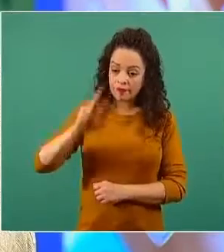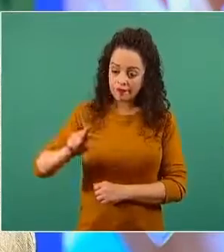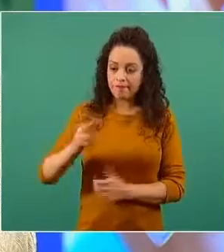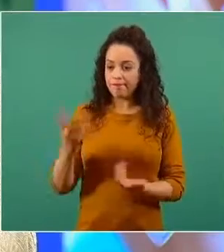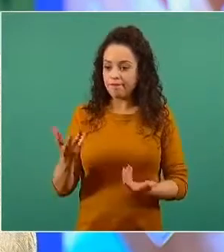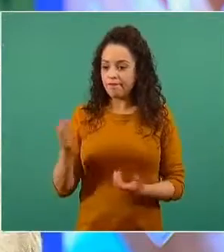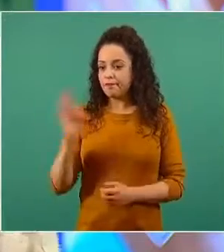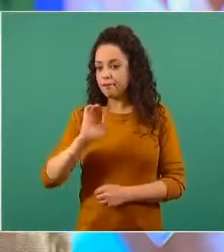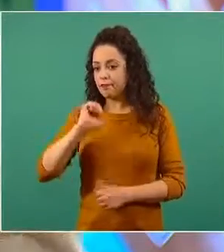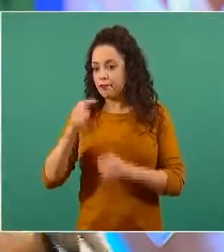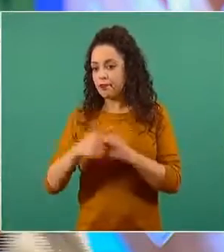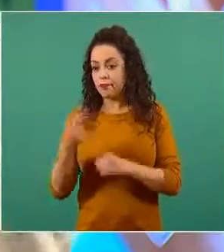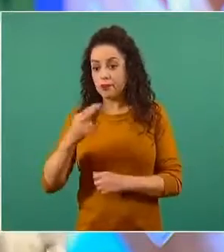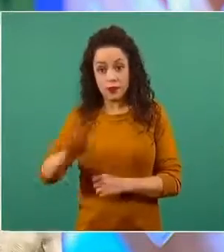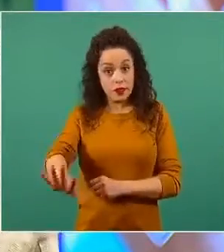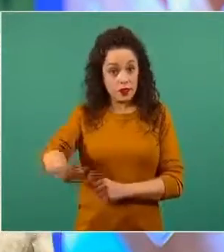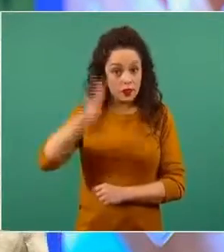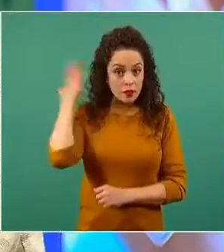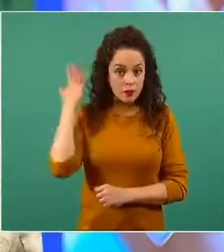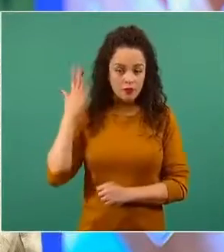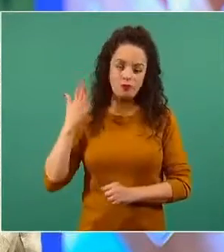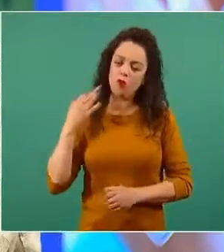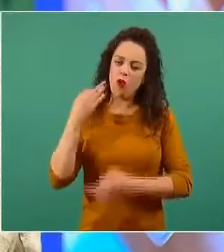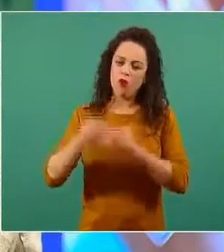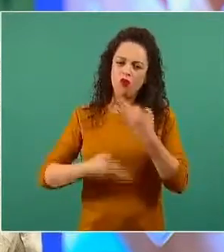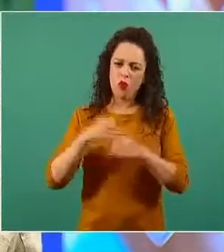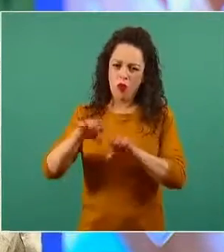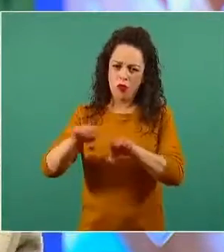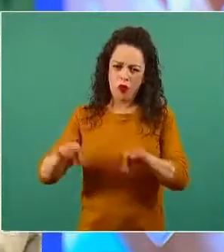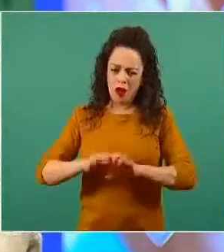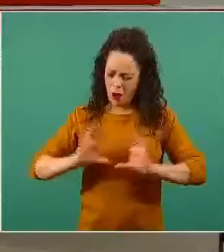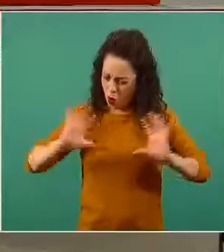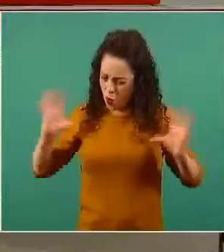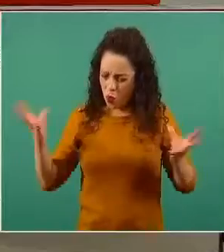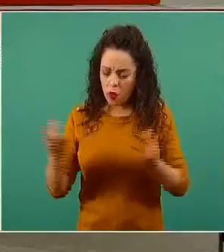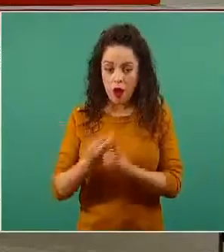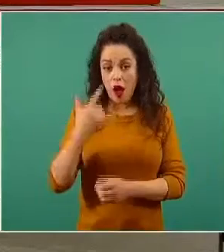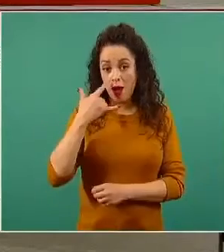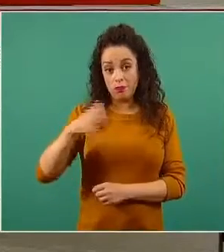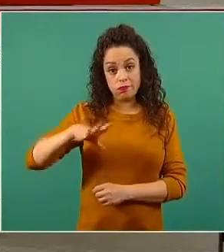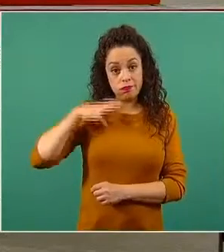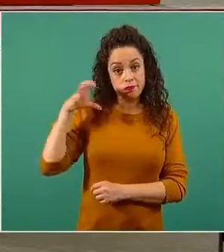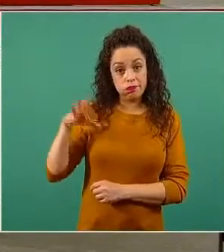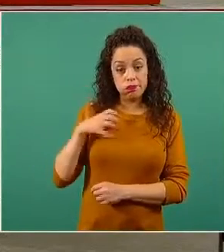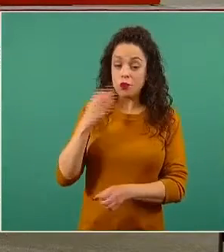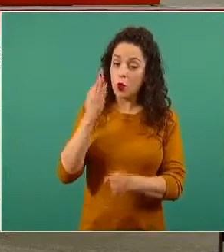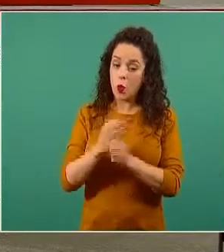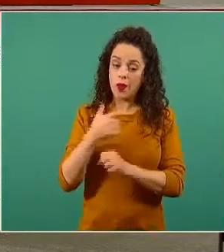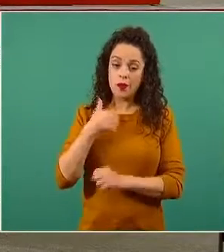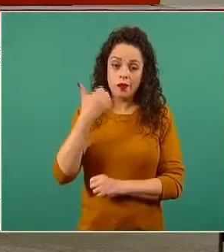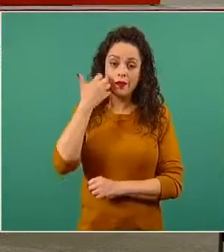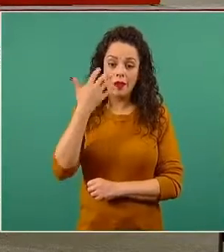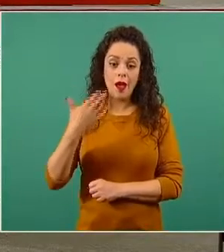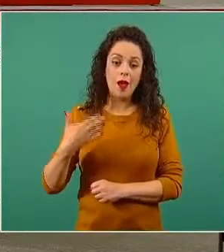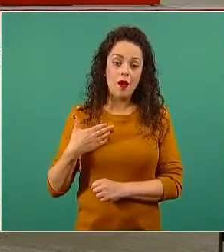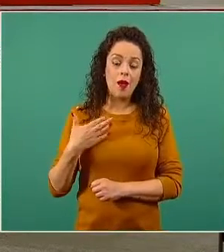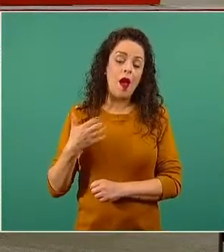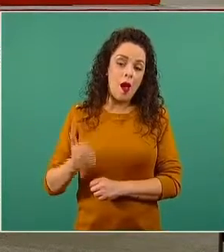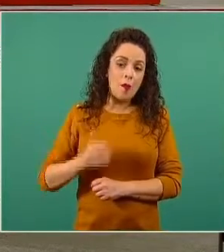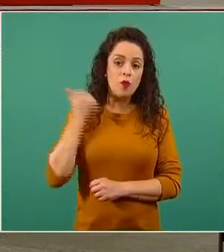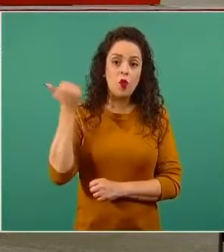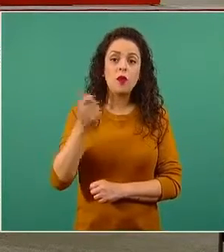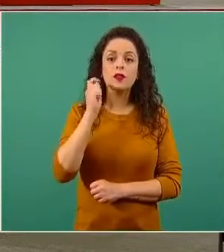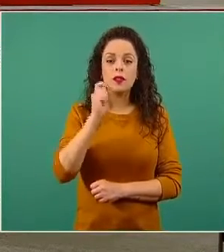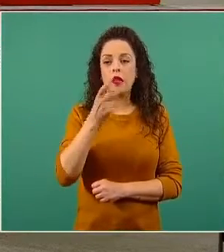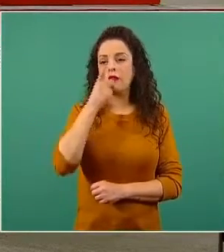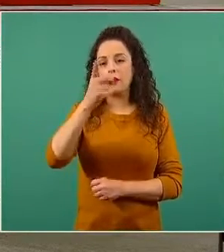necesitan acelerarse, sumamos esfuerzo. Y quiero aquí agradecer públicamente, me permito hacerlo a nombre de todo el